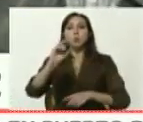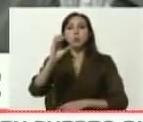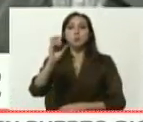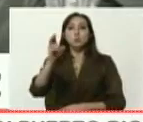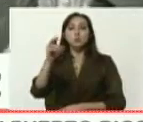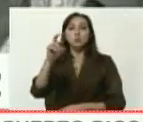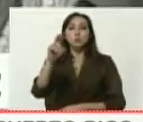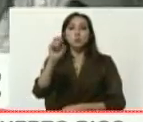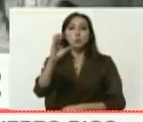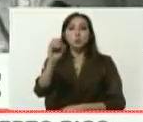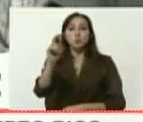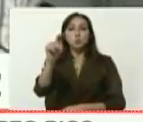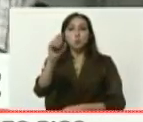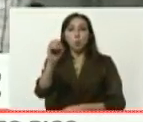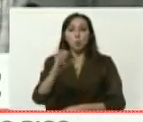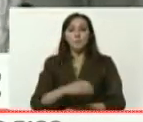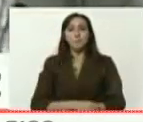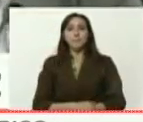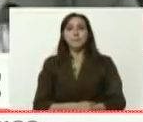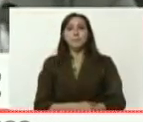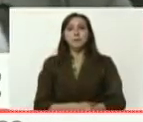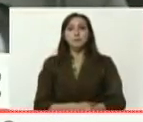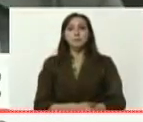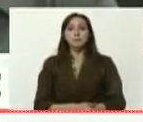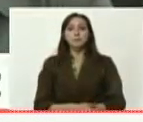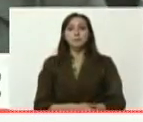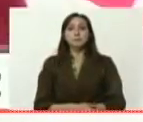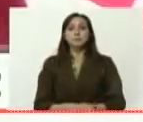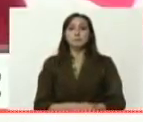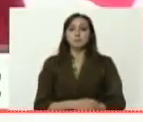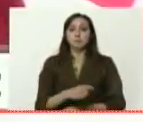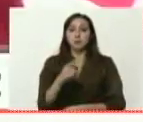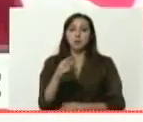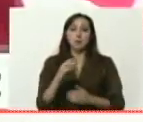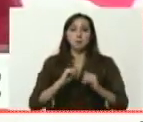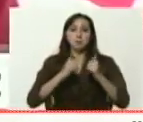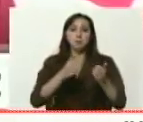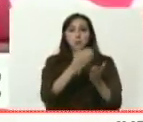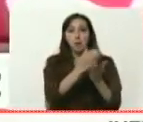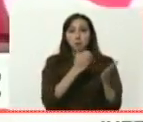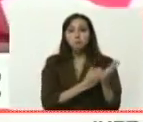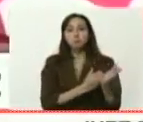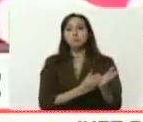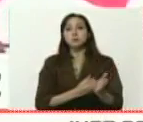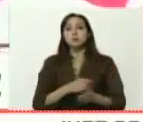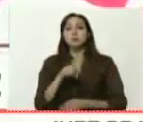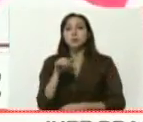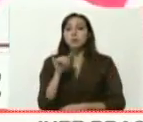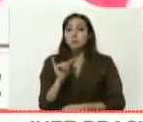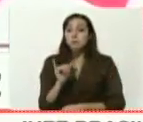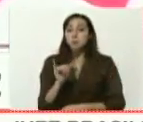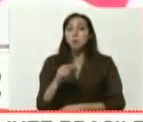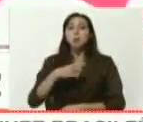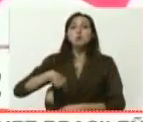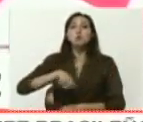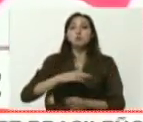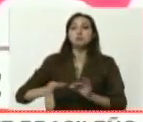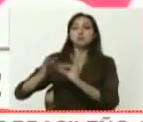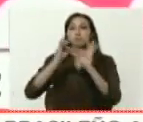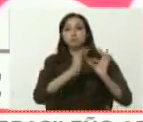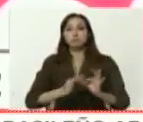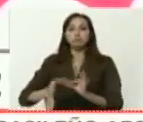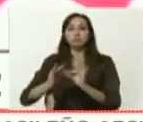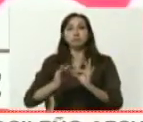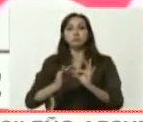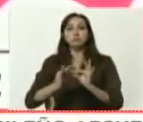Y vamos a empezar entonces por el preámbulo de la Constitución. Y así nos hemos articulado,